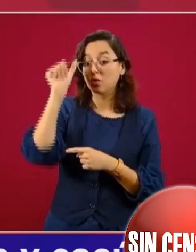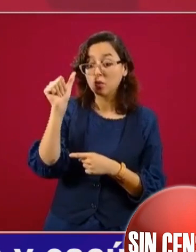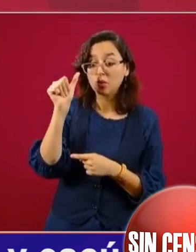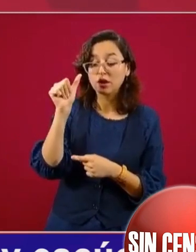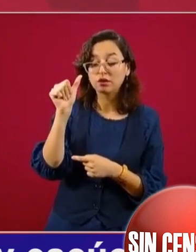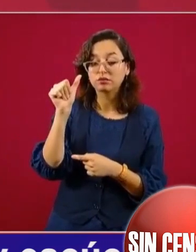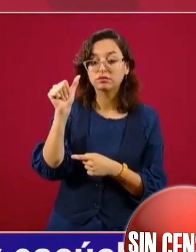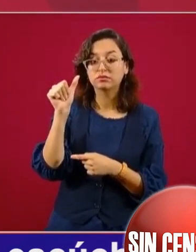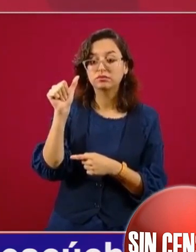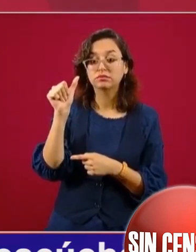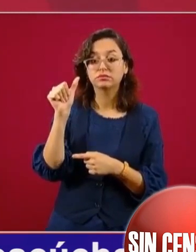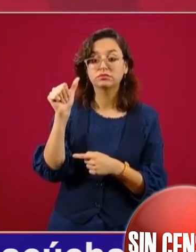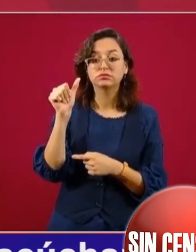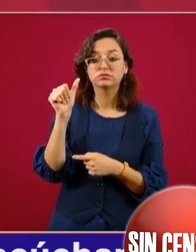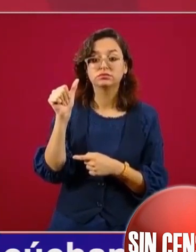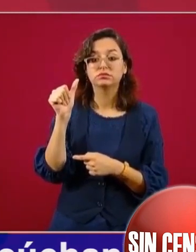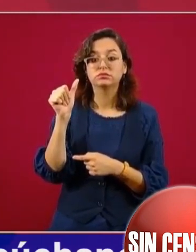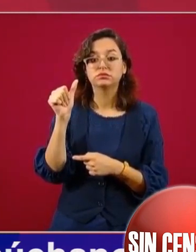sin perjudicar